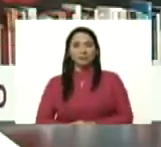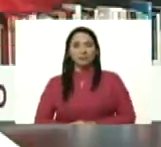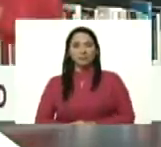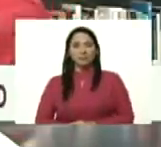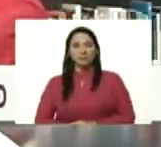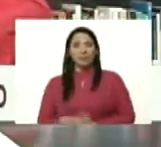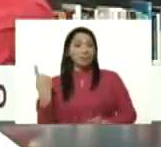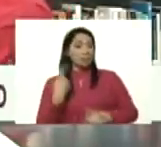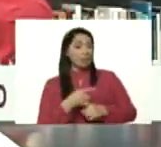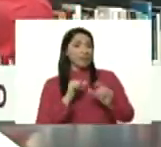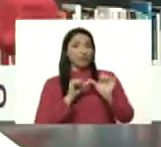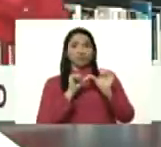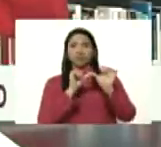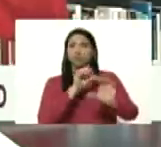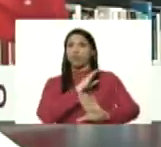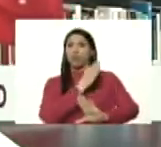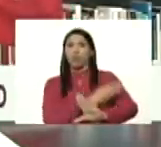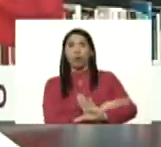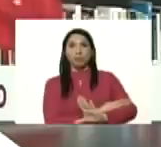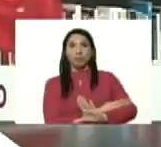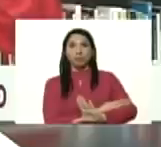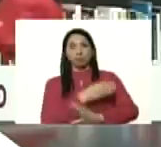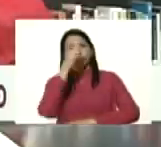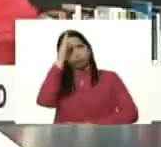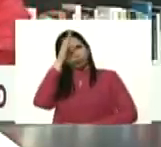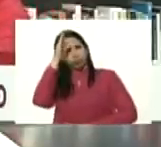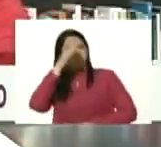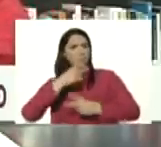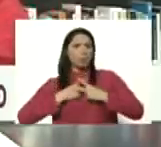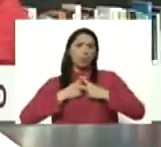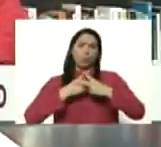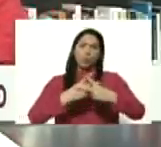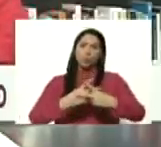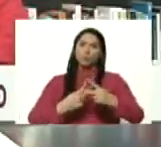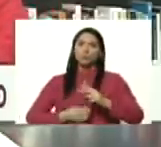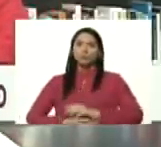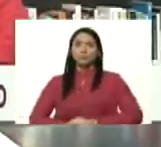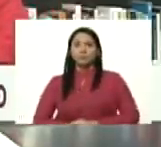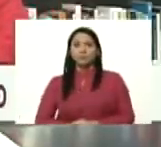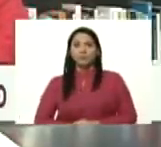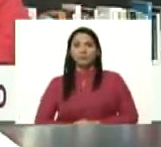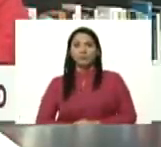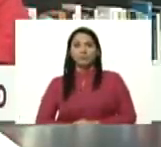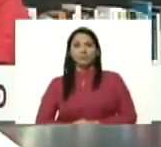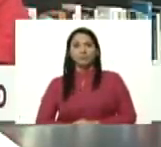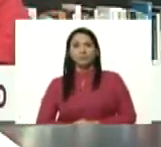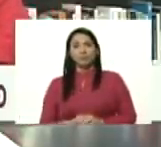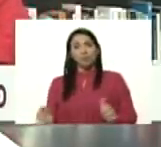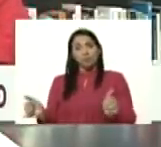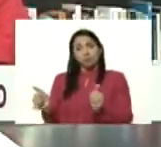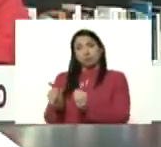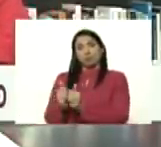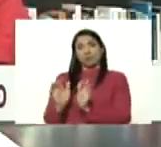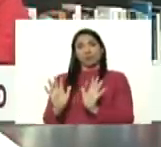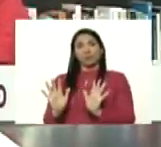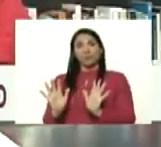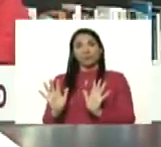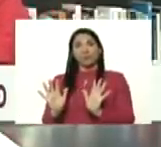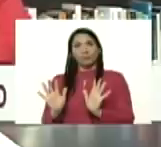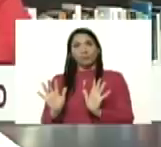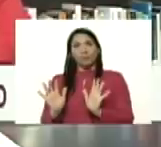que debe mantenerse radical, consciente, voluntaria, con un